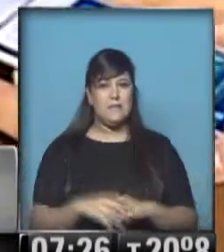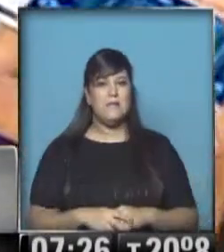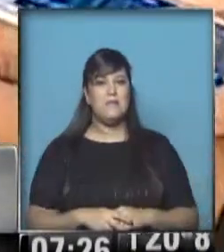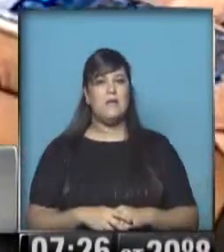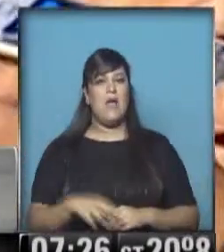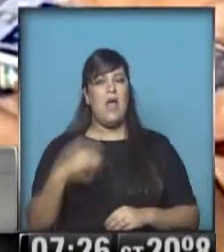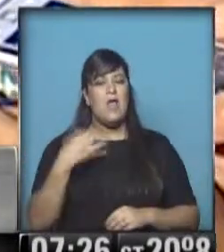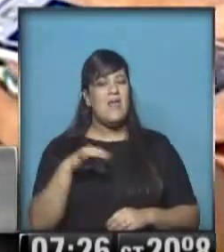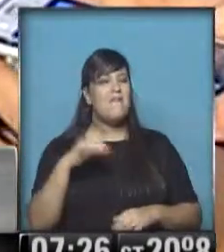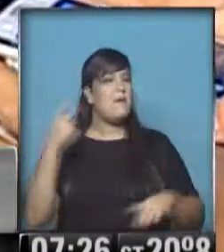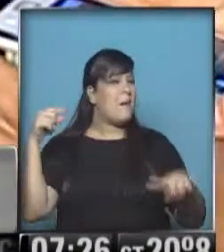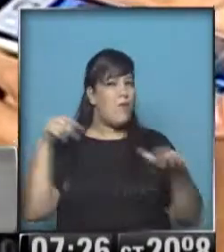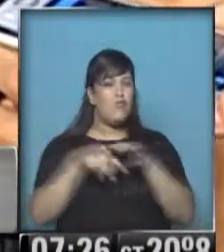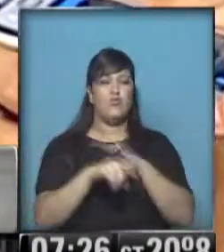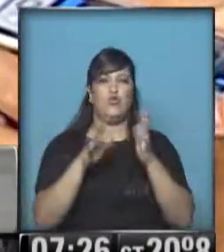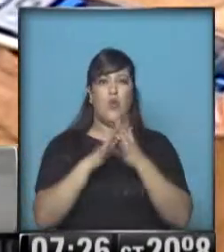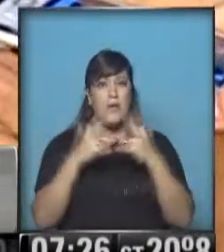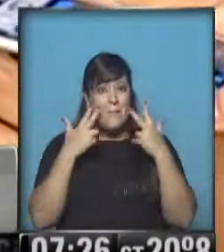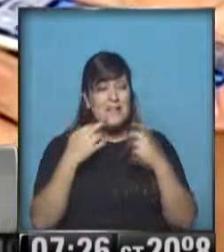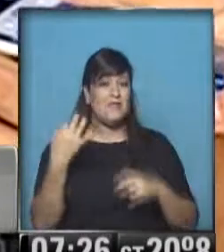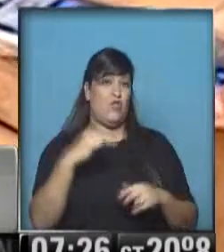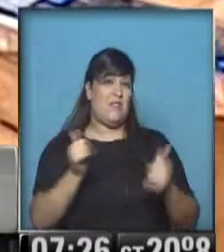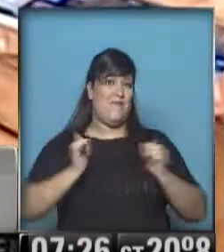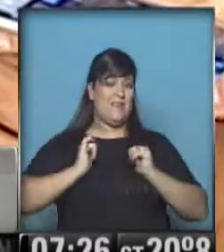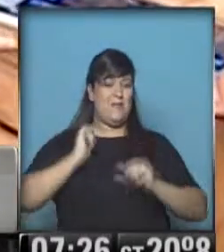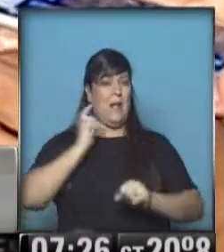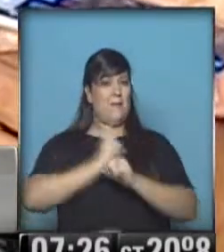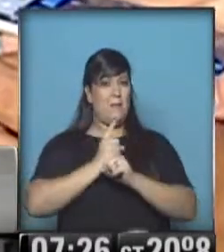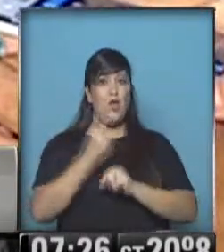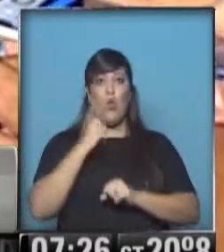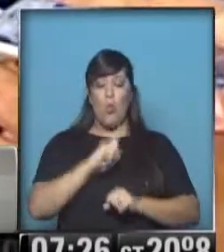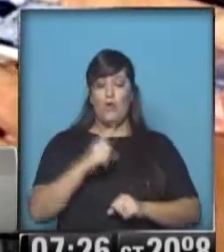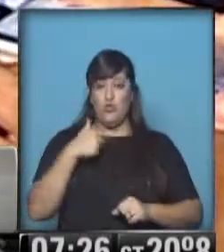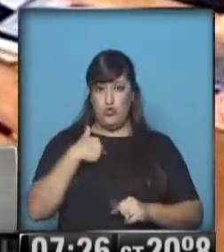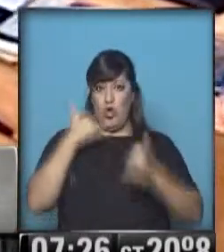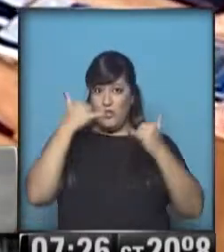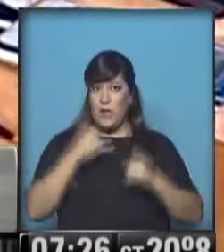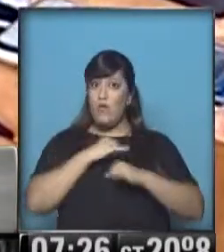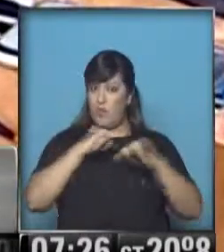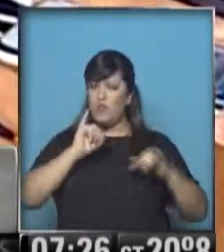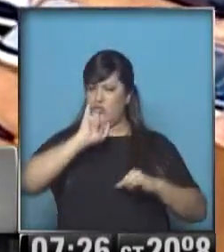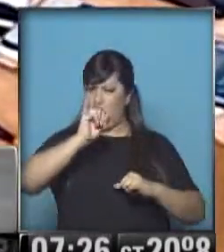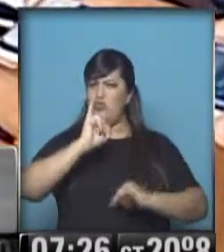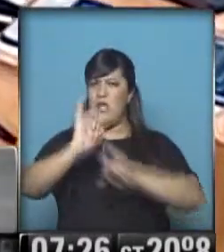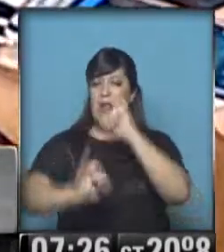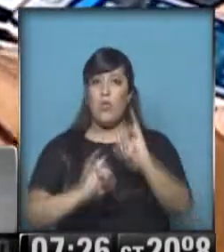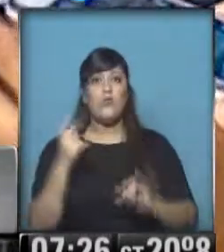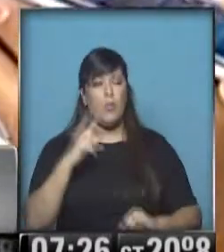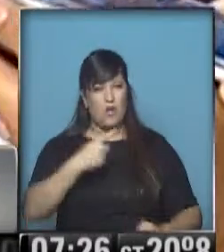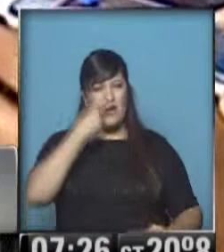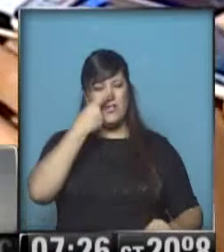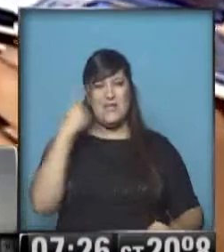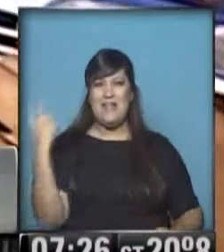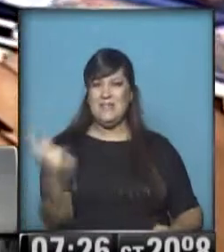más profunda en términos de la investigación. Esperemos un poquitito y yo prometo, cuando tenga más información, hacérselas conocer, porque nos interesa a